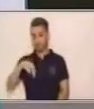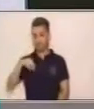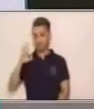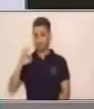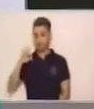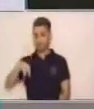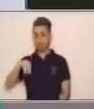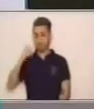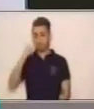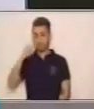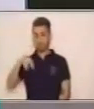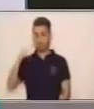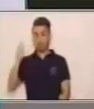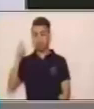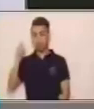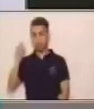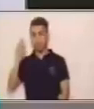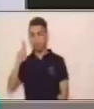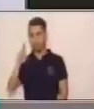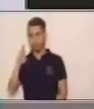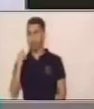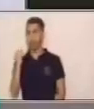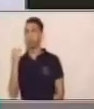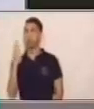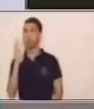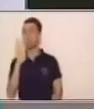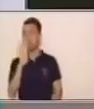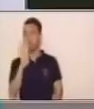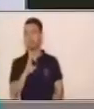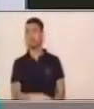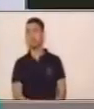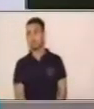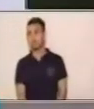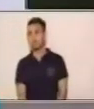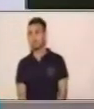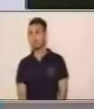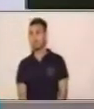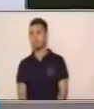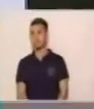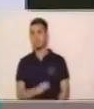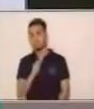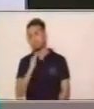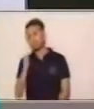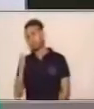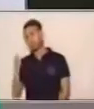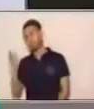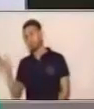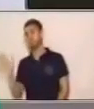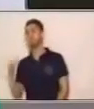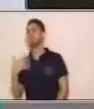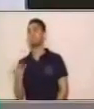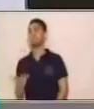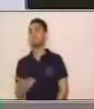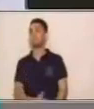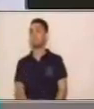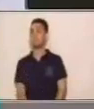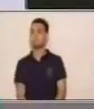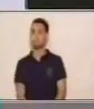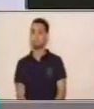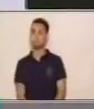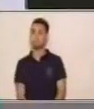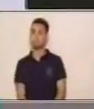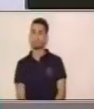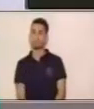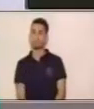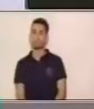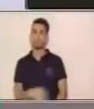4. Excelente. Entonces, ¿cuál seguiría? A ver, ¿cuál seguiría? Si ya tenemos un cuarto, luego